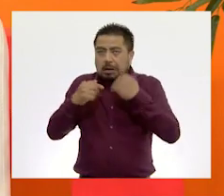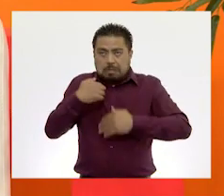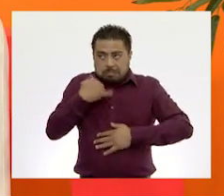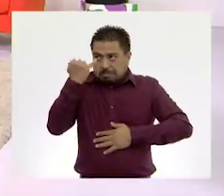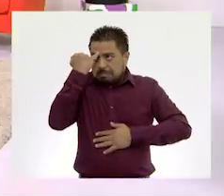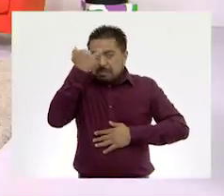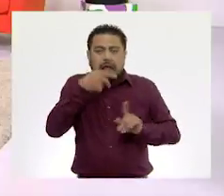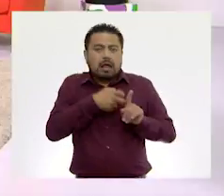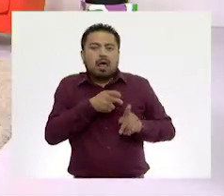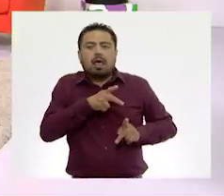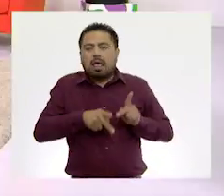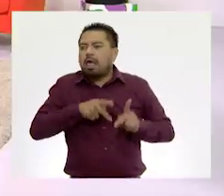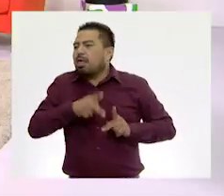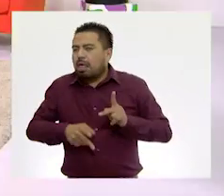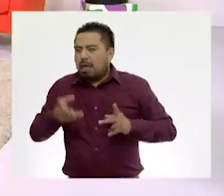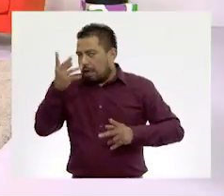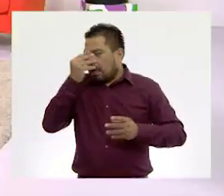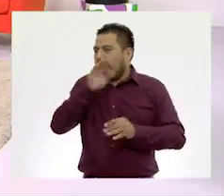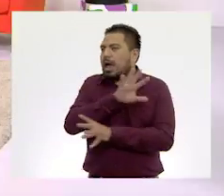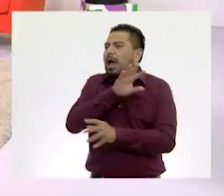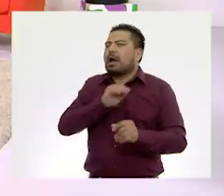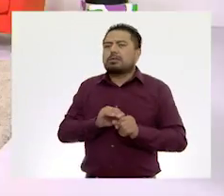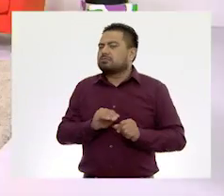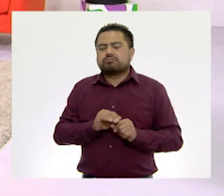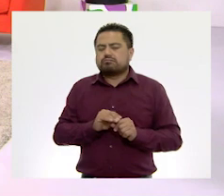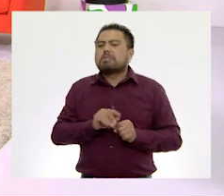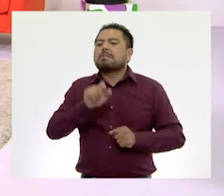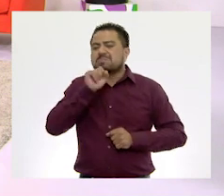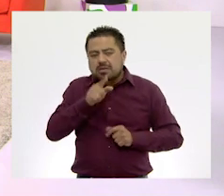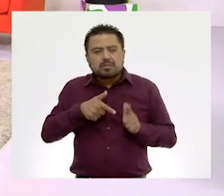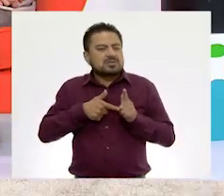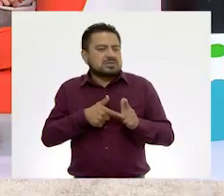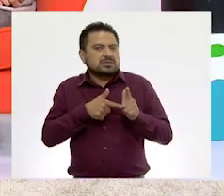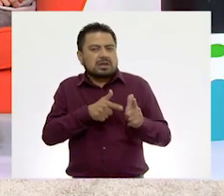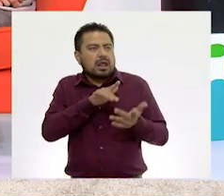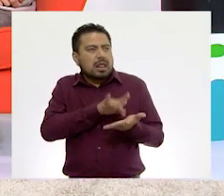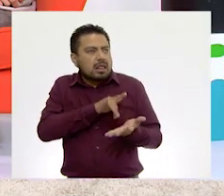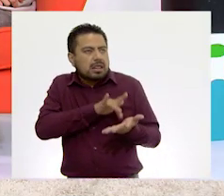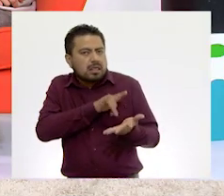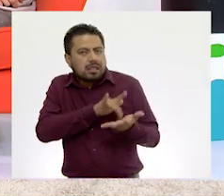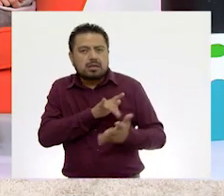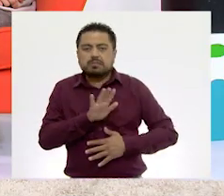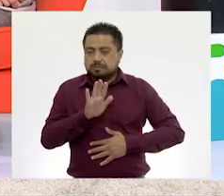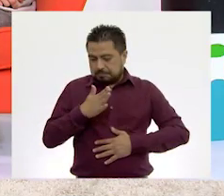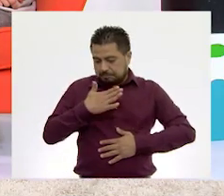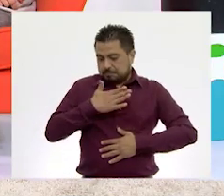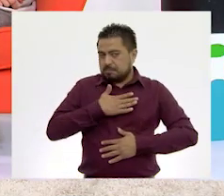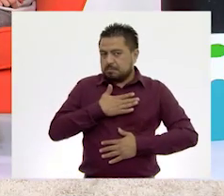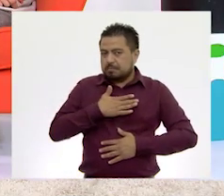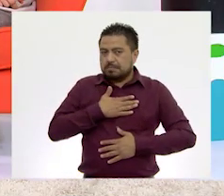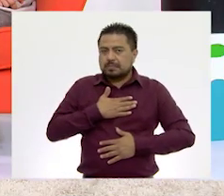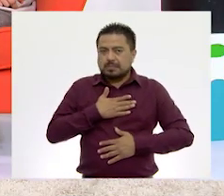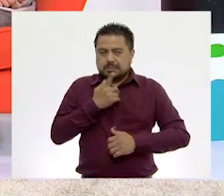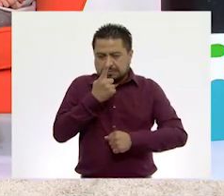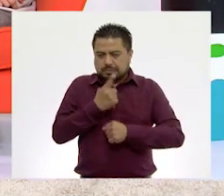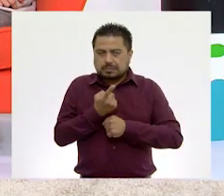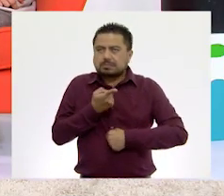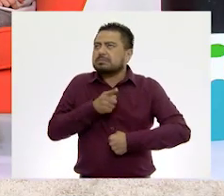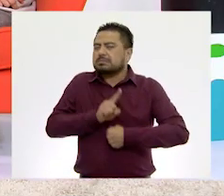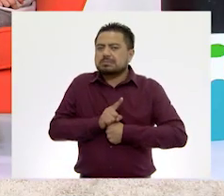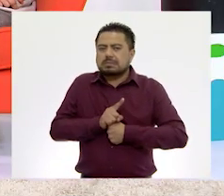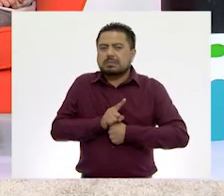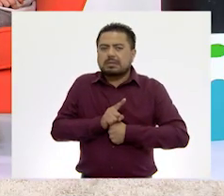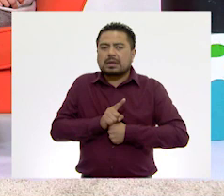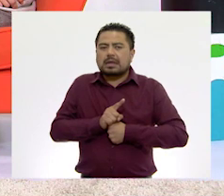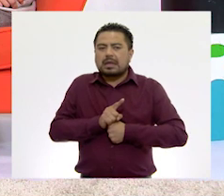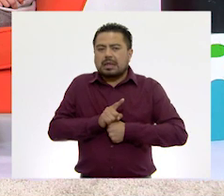esto no se deja de aprender como no dejamos de aprender tampoco a hablar, ¿no? Claro. Bueno, en mi caso fue desde el primer día en que yo llevé a mi hija la